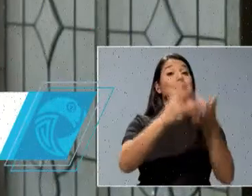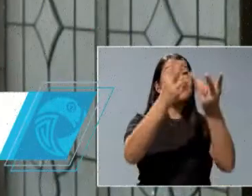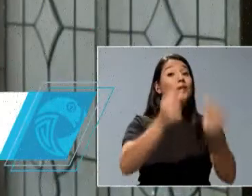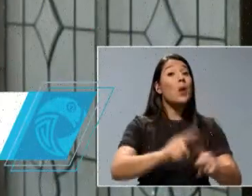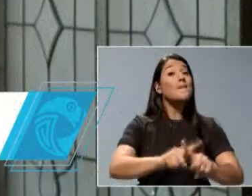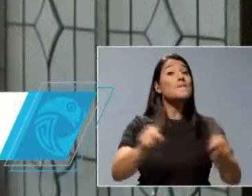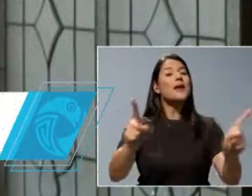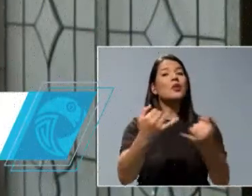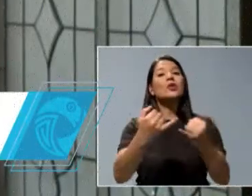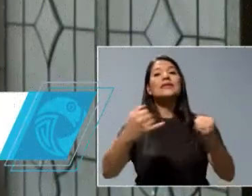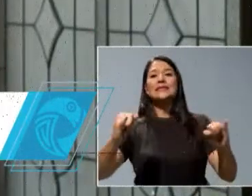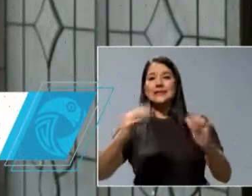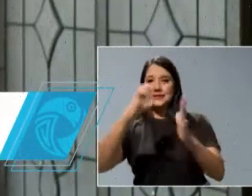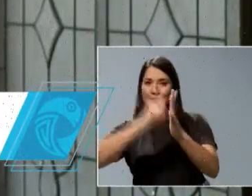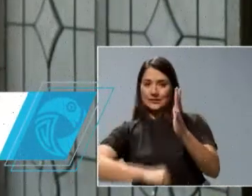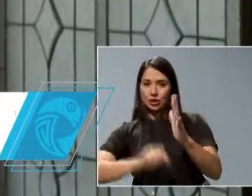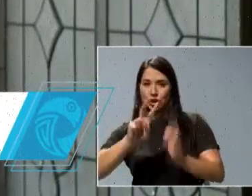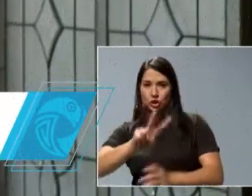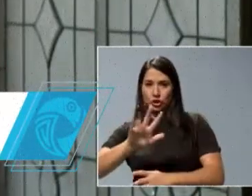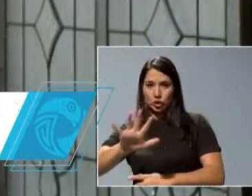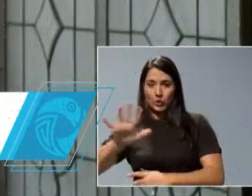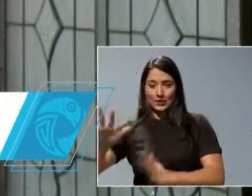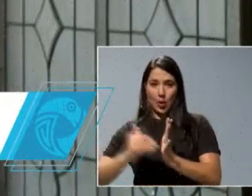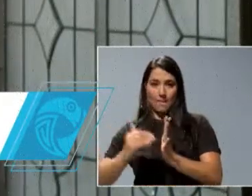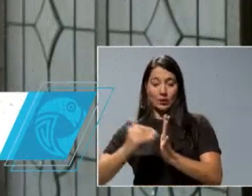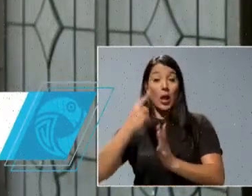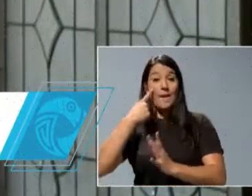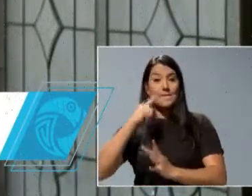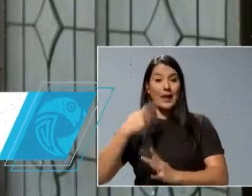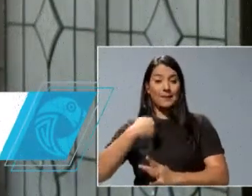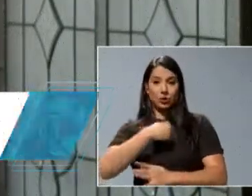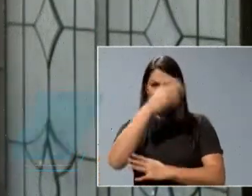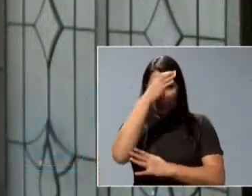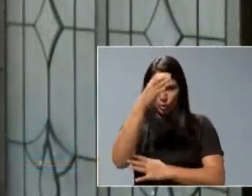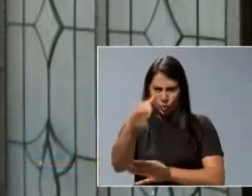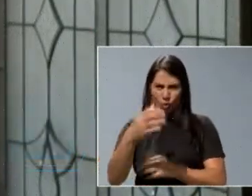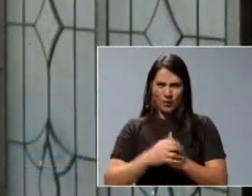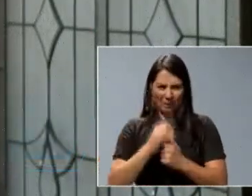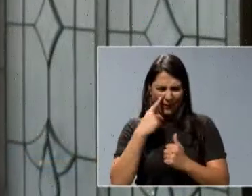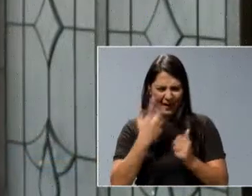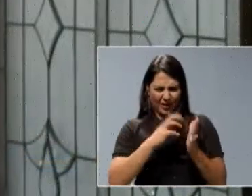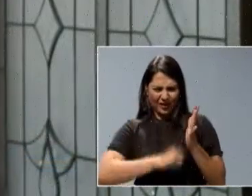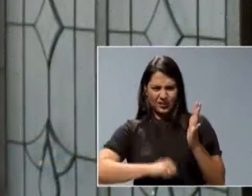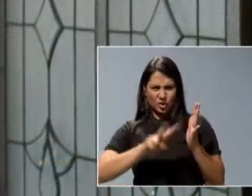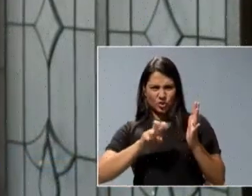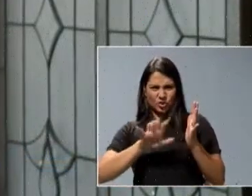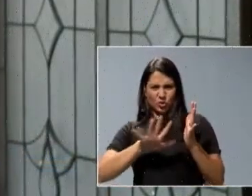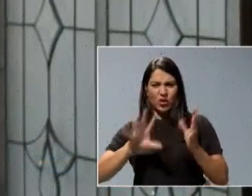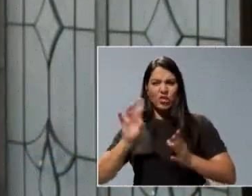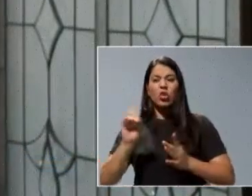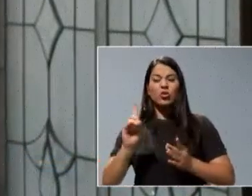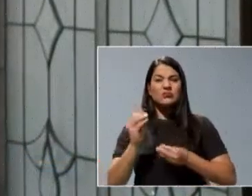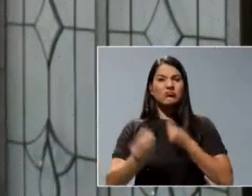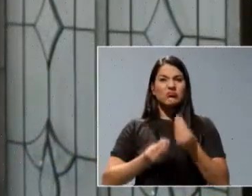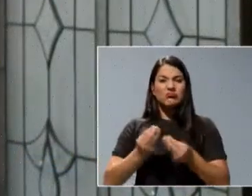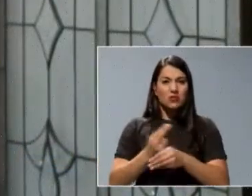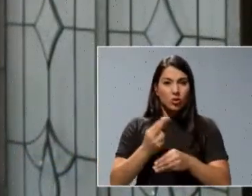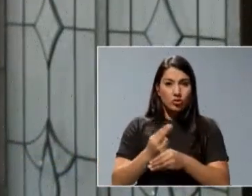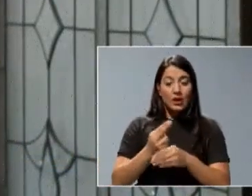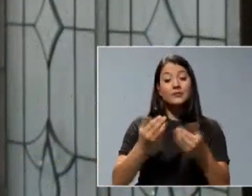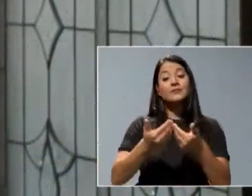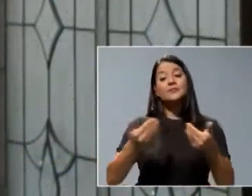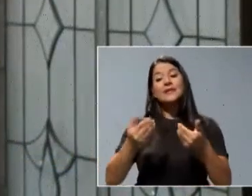255 millones fueron recortados y 100 de ellos son del Centro de Cine y 100 de ellos son de las actividades que lleva el Ministerio